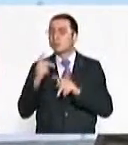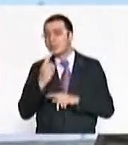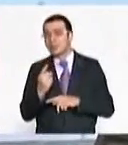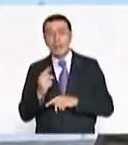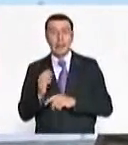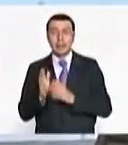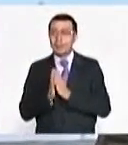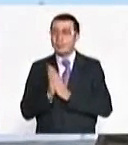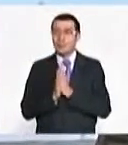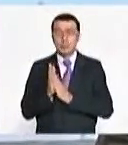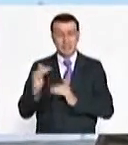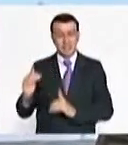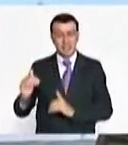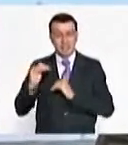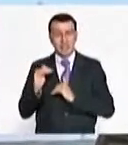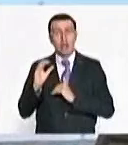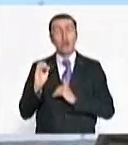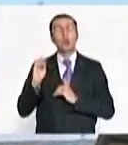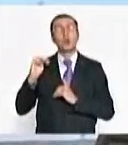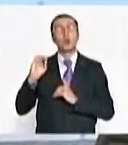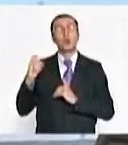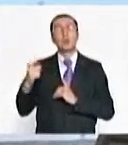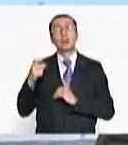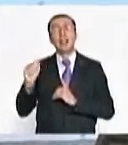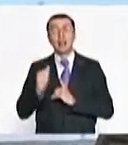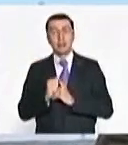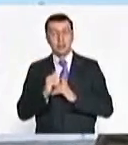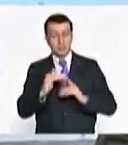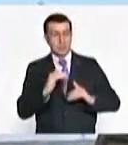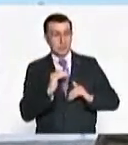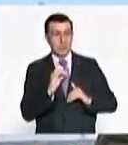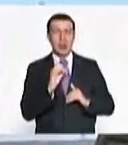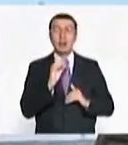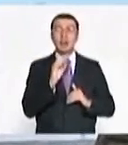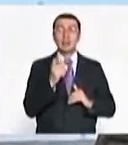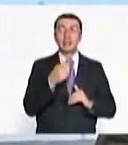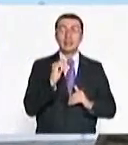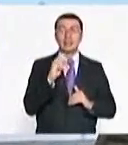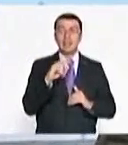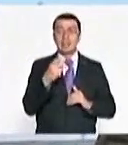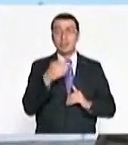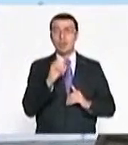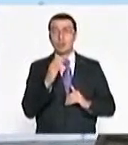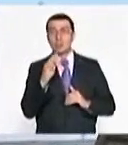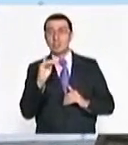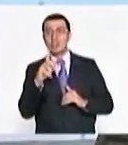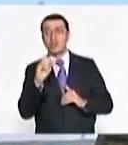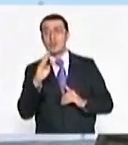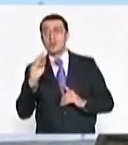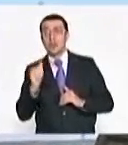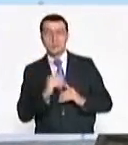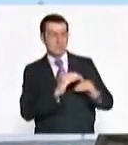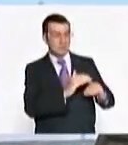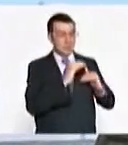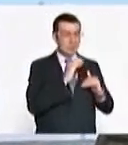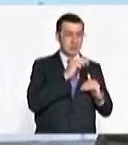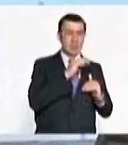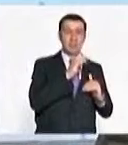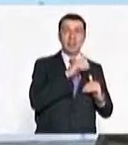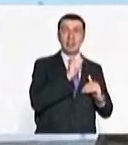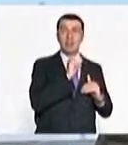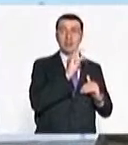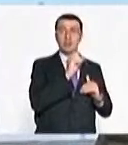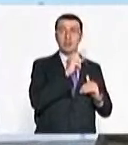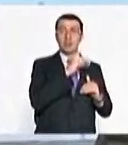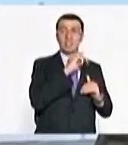regalaron unos omegas, un ginkgo biloba, una melatonina, me regalaron unas